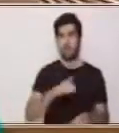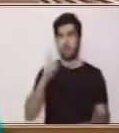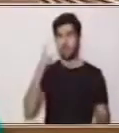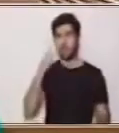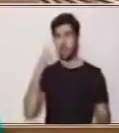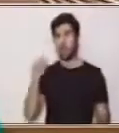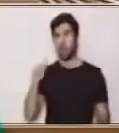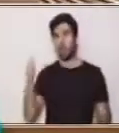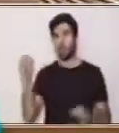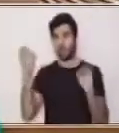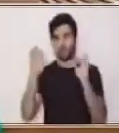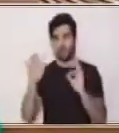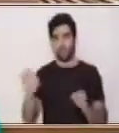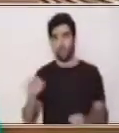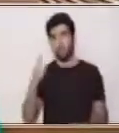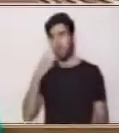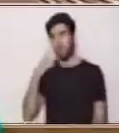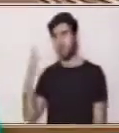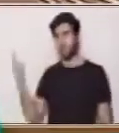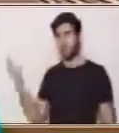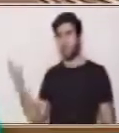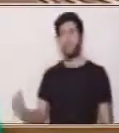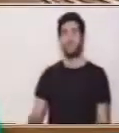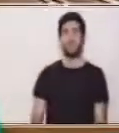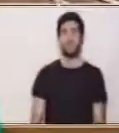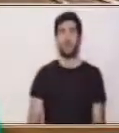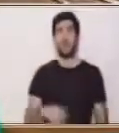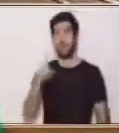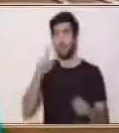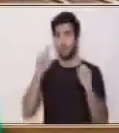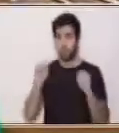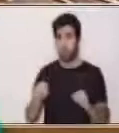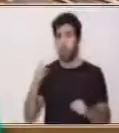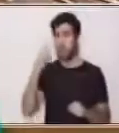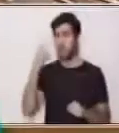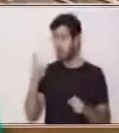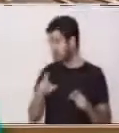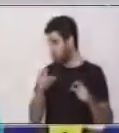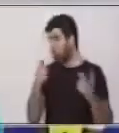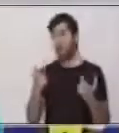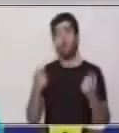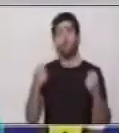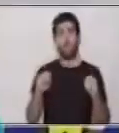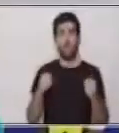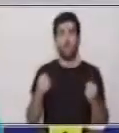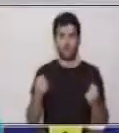esta manera para que tú puedas ver cómo lo estamos realizando.